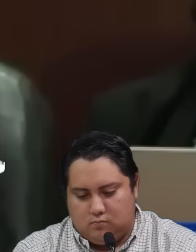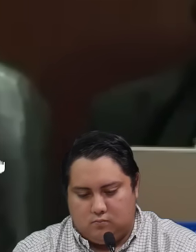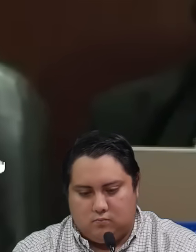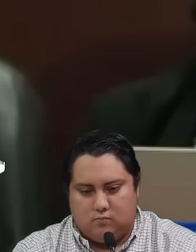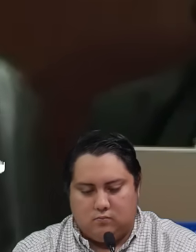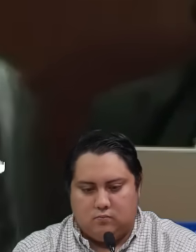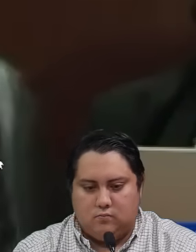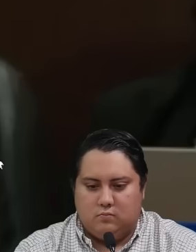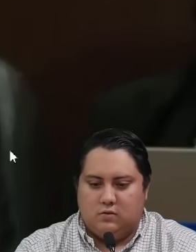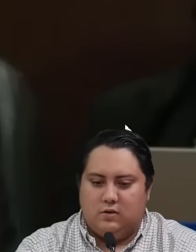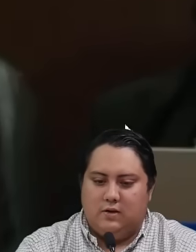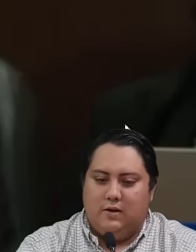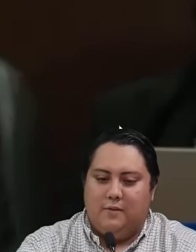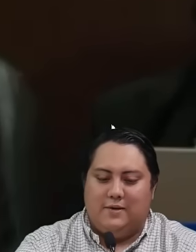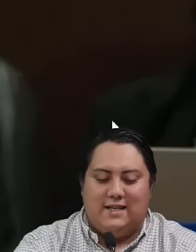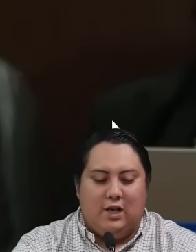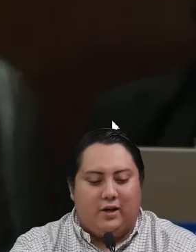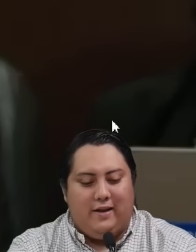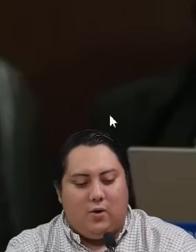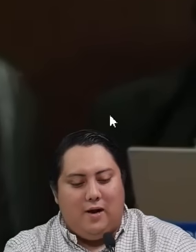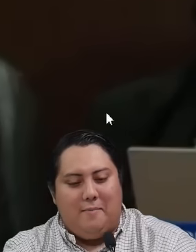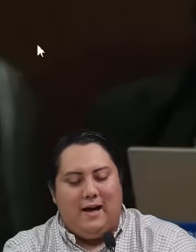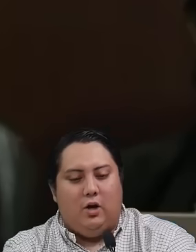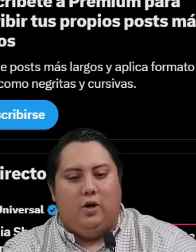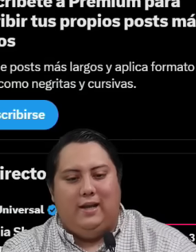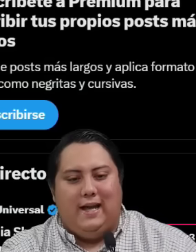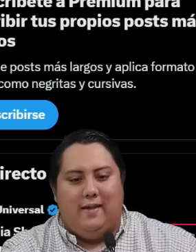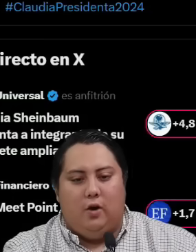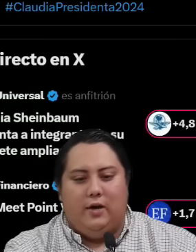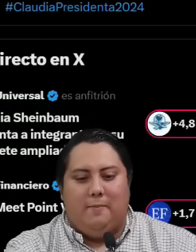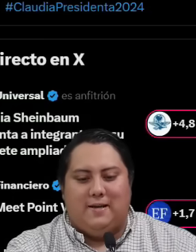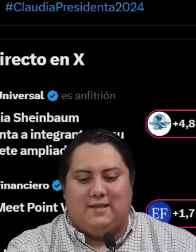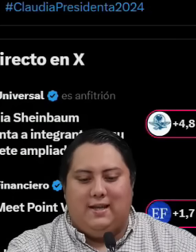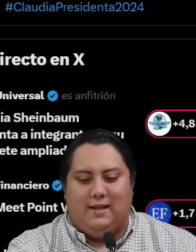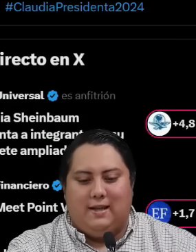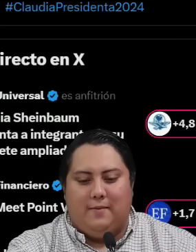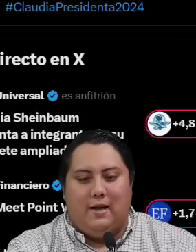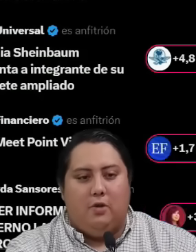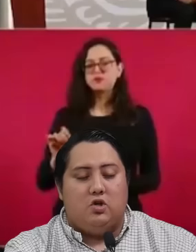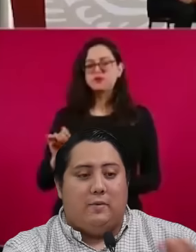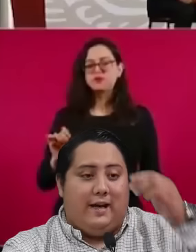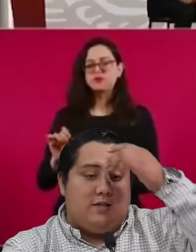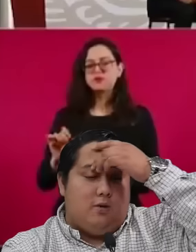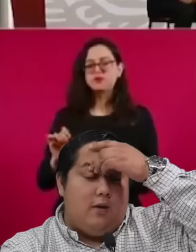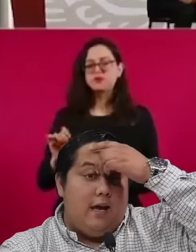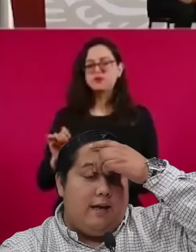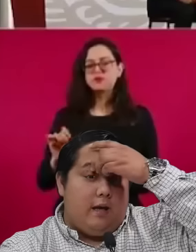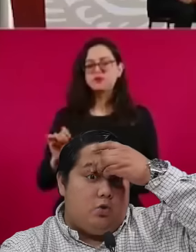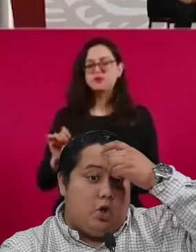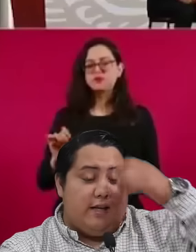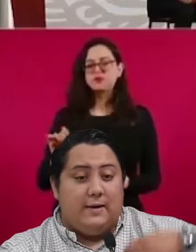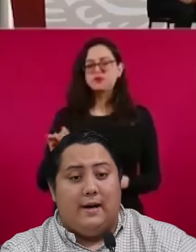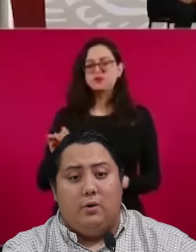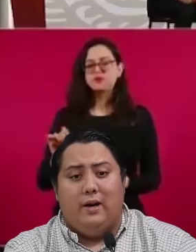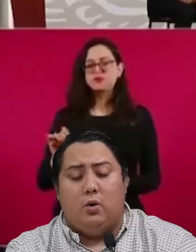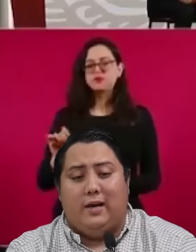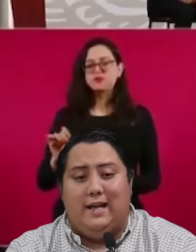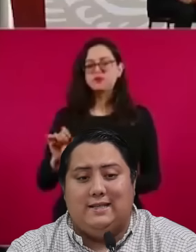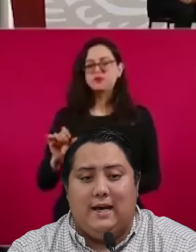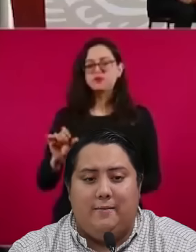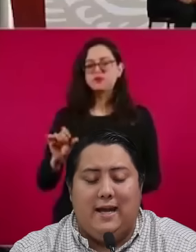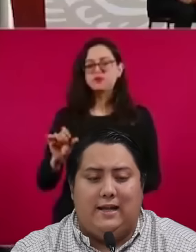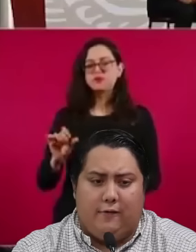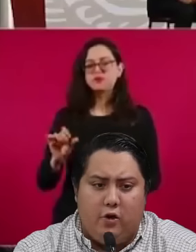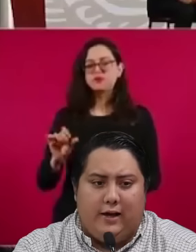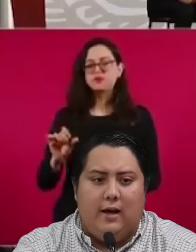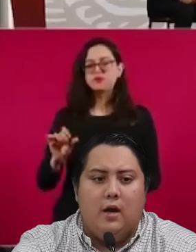bienvenidos. Muchas gracias. Pues esto es lo que dijo Almagro. El día de hoy el presidente también habló sobre esto y anunció que se va a reunir de